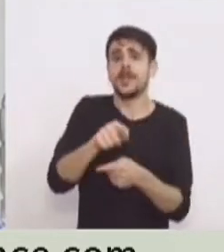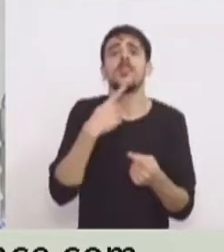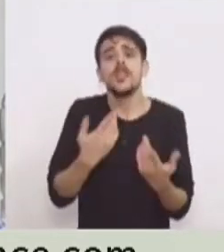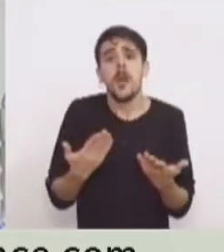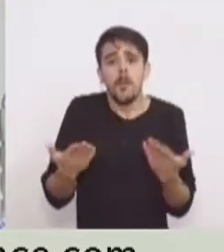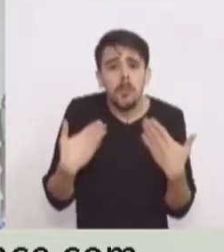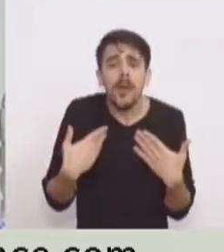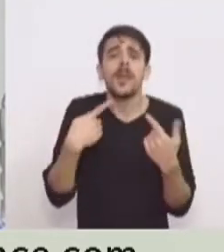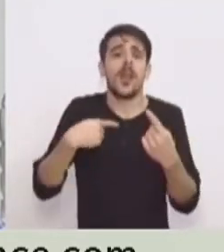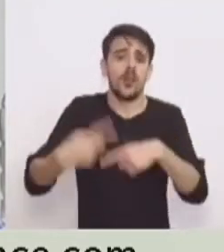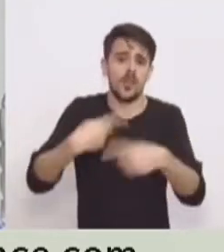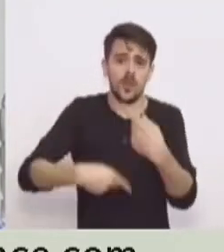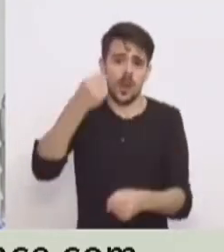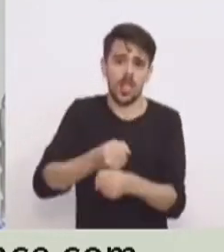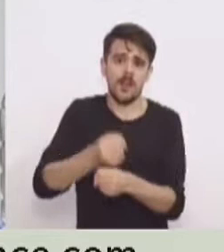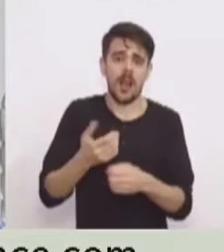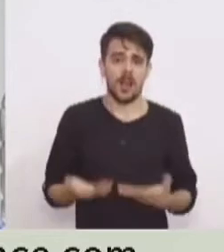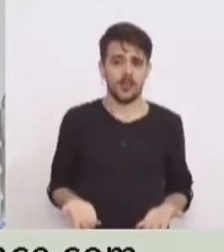eso reiteramos que